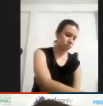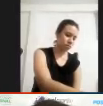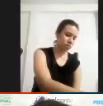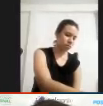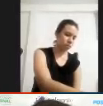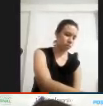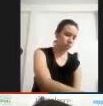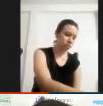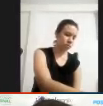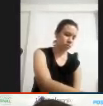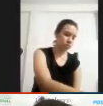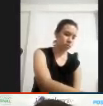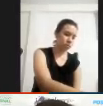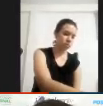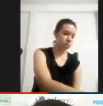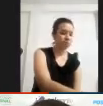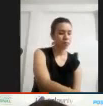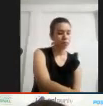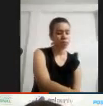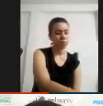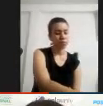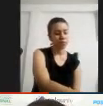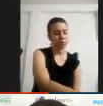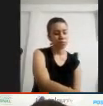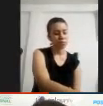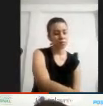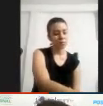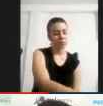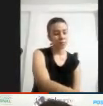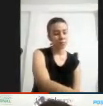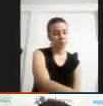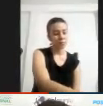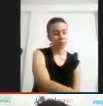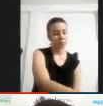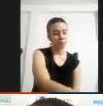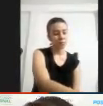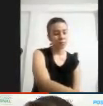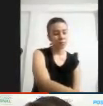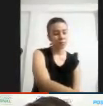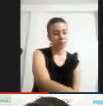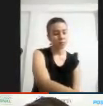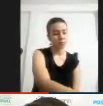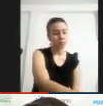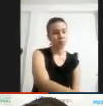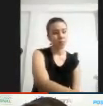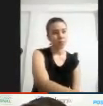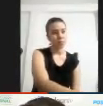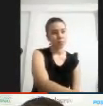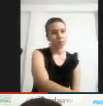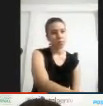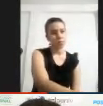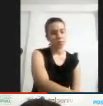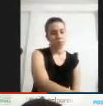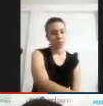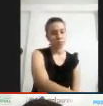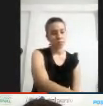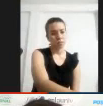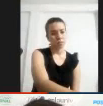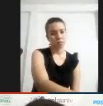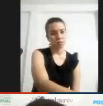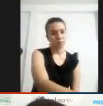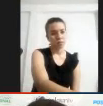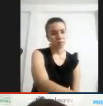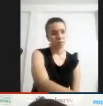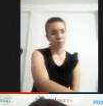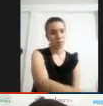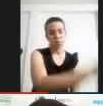el derecho que él pretende transmitir o constituir se está siendo ajustado a derecho. Es una garantía para él y es un deber suyo